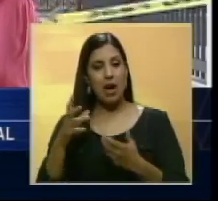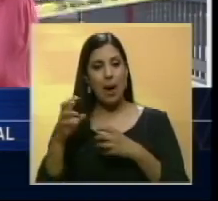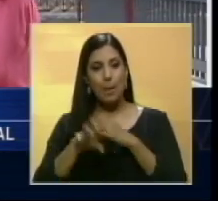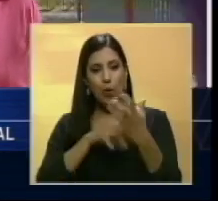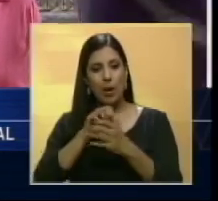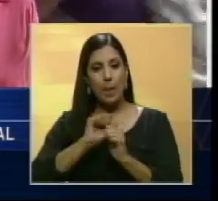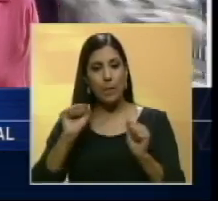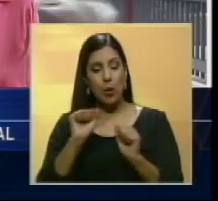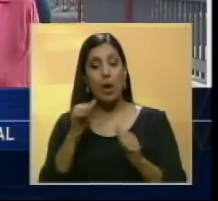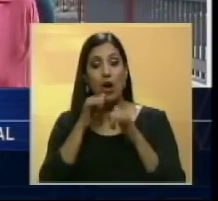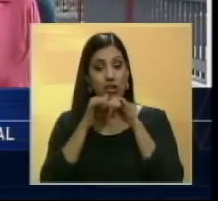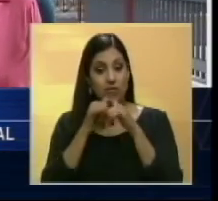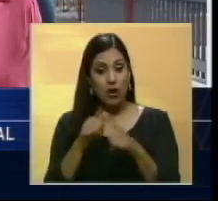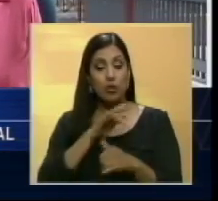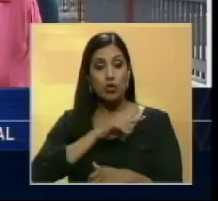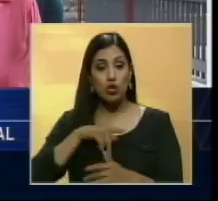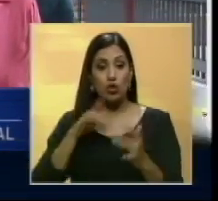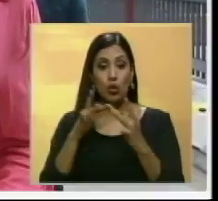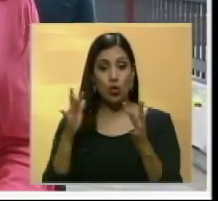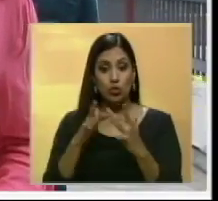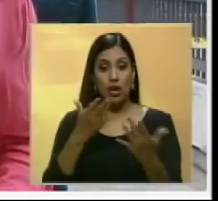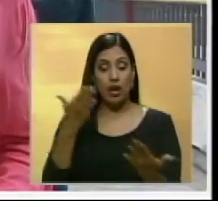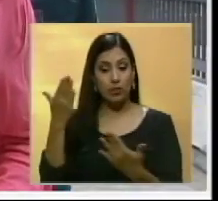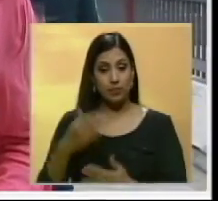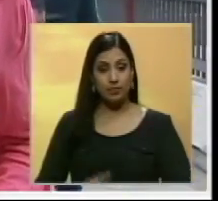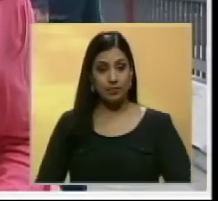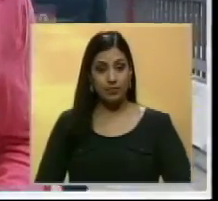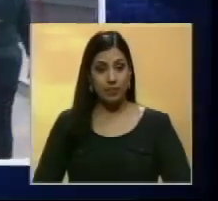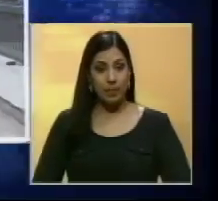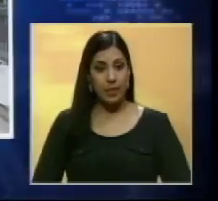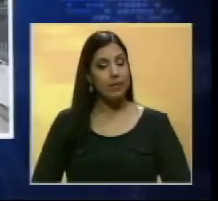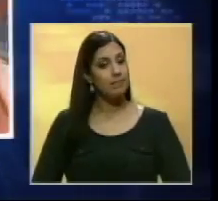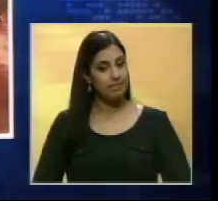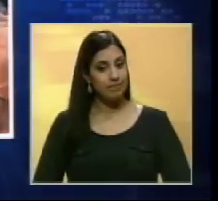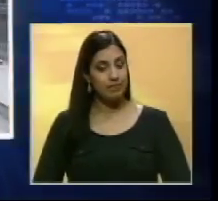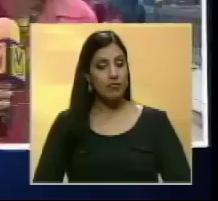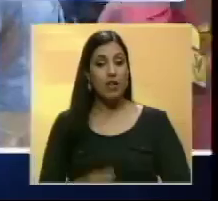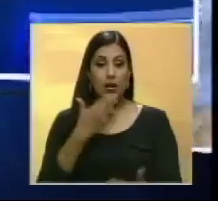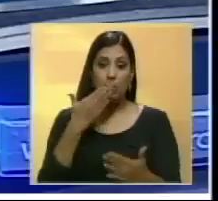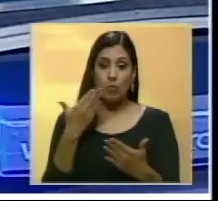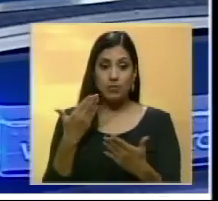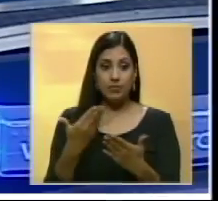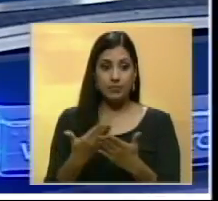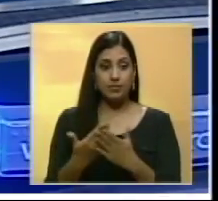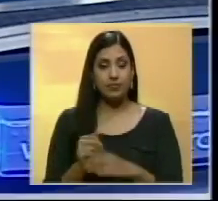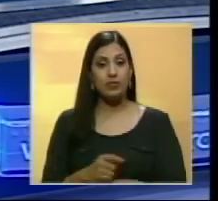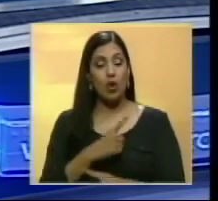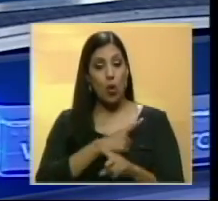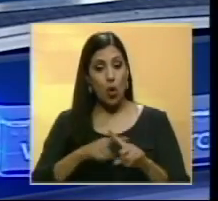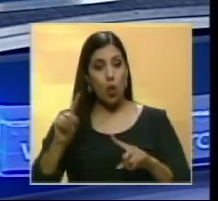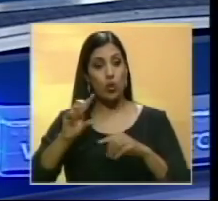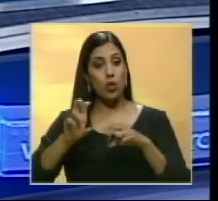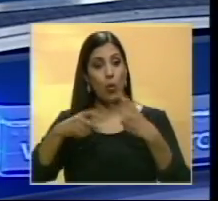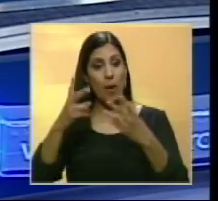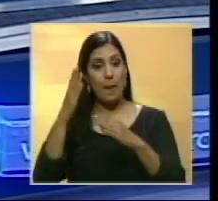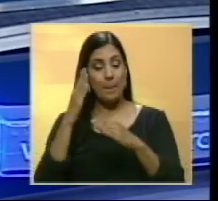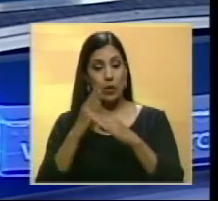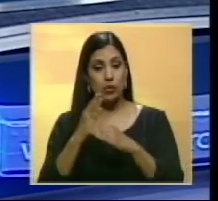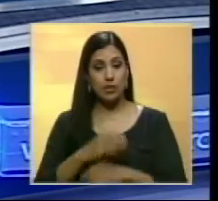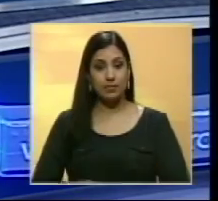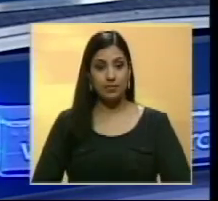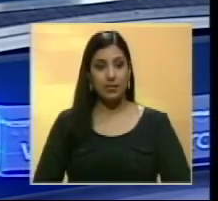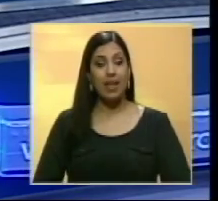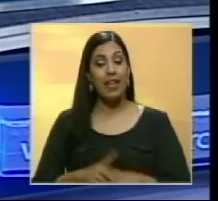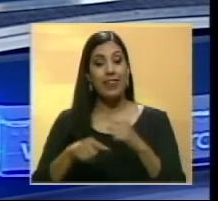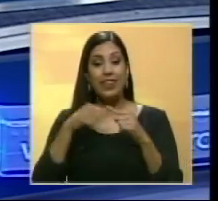de bomba. Con esta información retornamos con ustedes a los estudios. Muchísimas gracias, Diana. Es momento de hacer nuestra primera pausa.